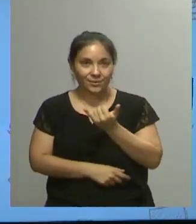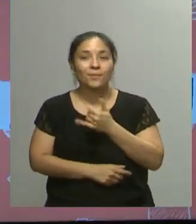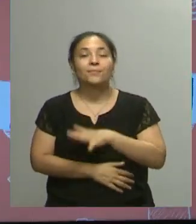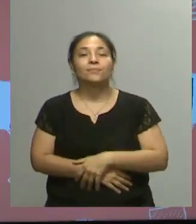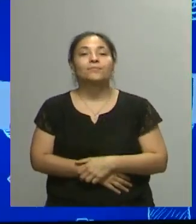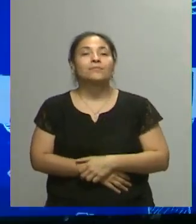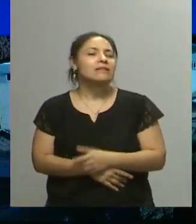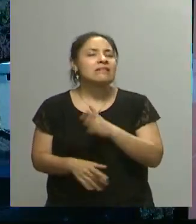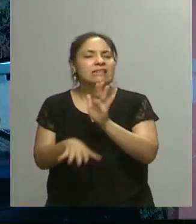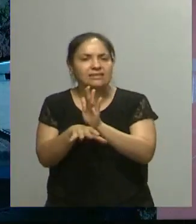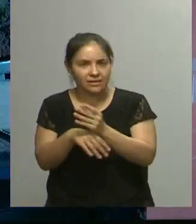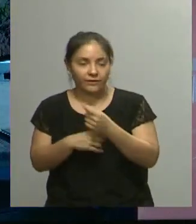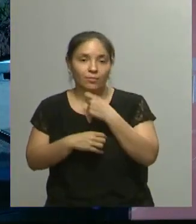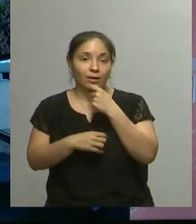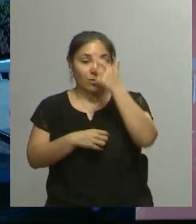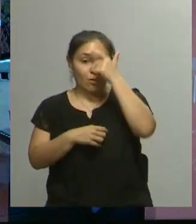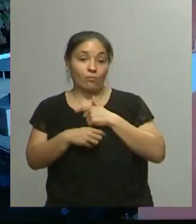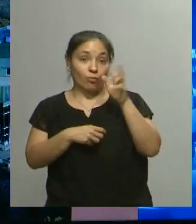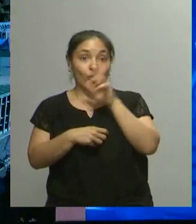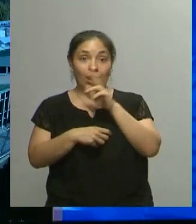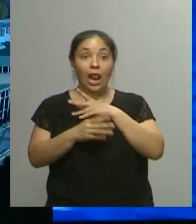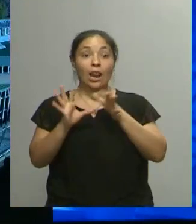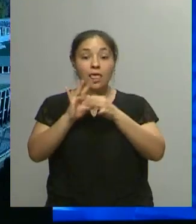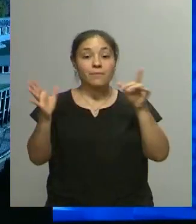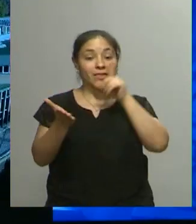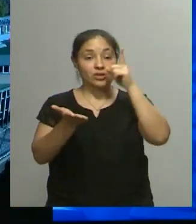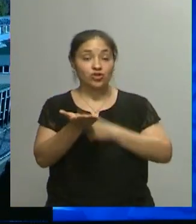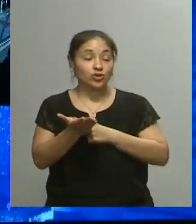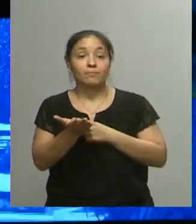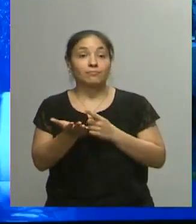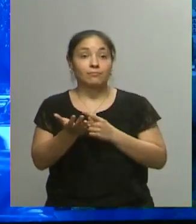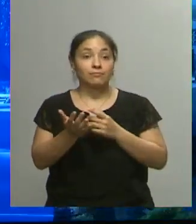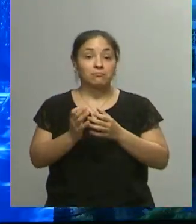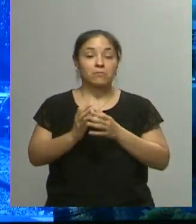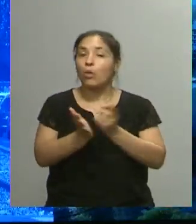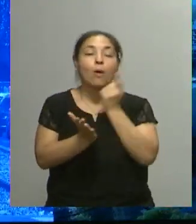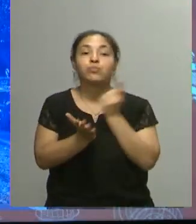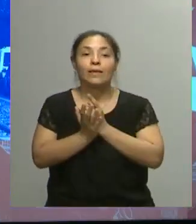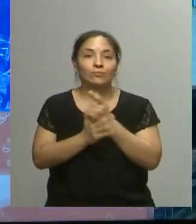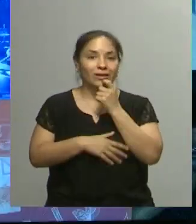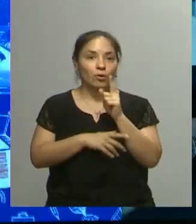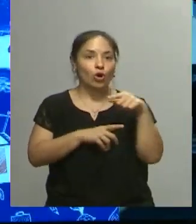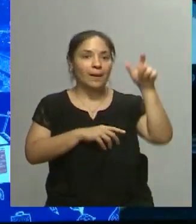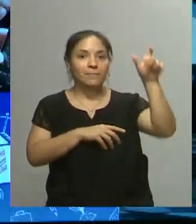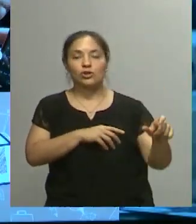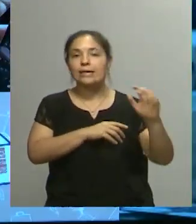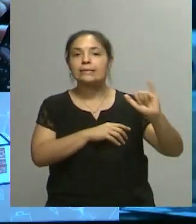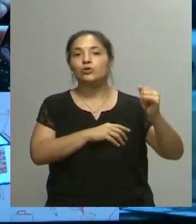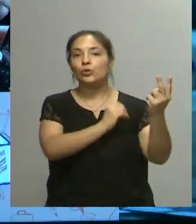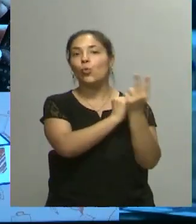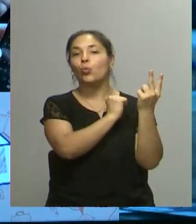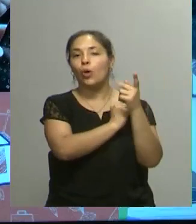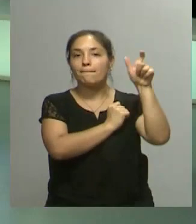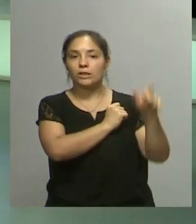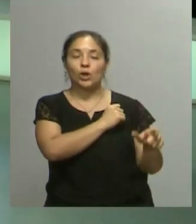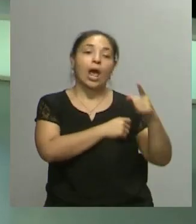no pueden tomar decisiones plenas ni libres en sus vidas sin la autorización de un tutor, que puede ser el esposo, que puede ser